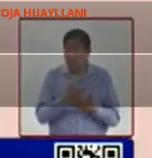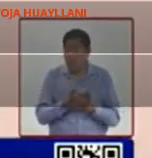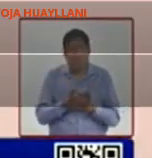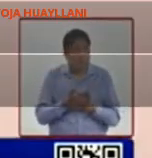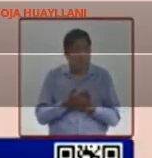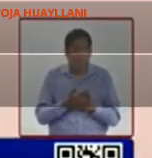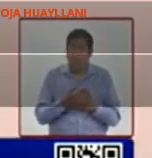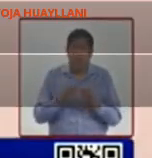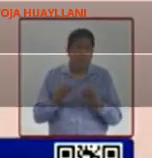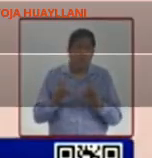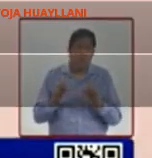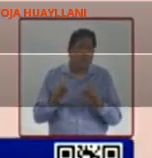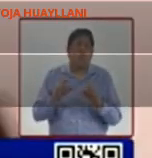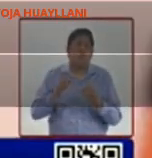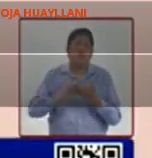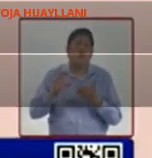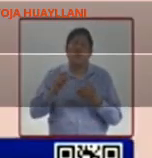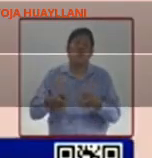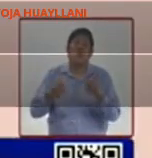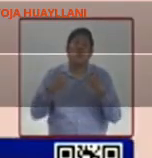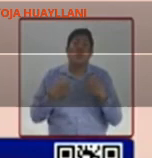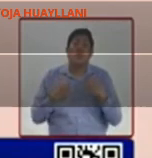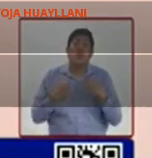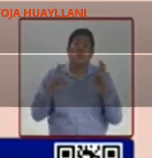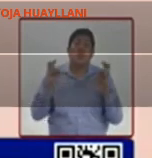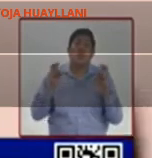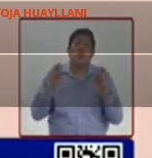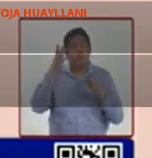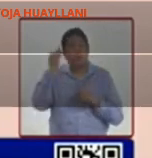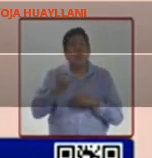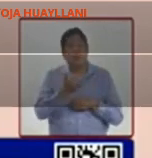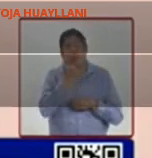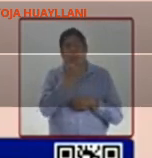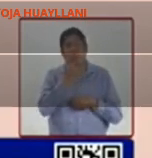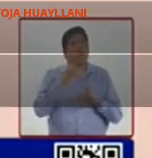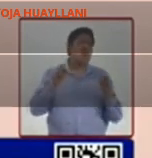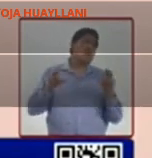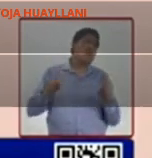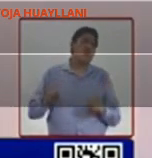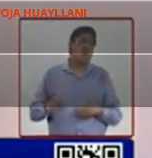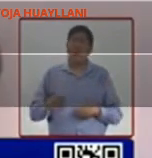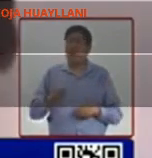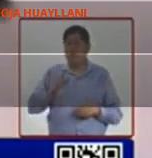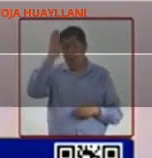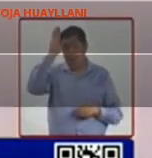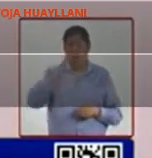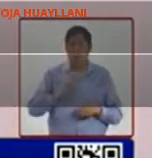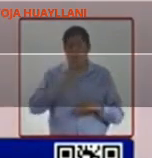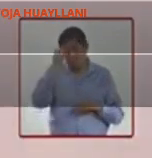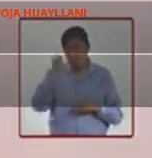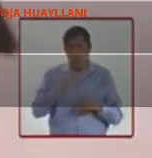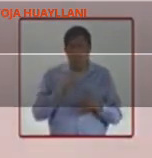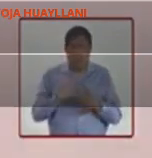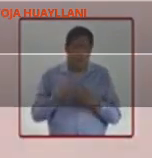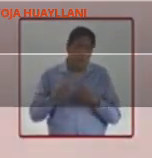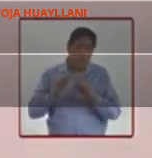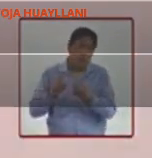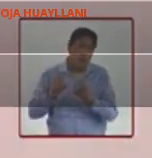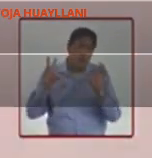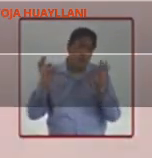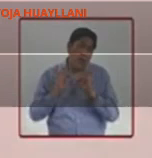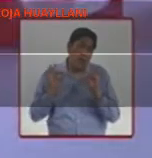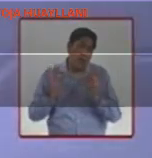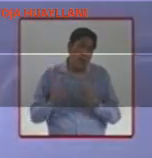la verdad, no, ninguno llevó. ¿Pero cuál era la justificación del por qué? Ya, no, ninguno dijeron la justificación, tampoco les